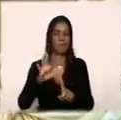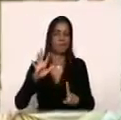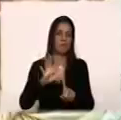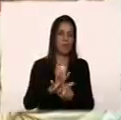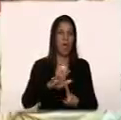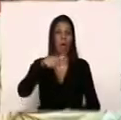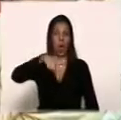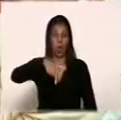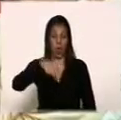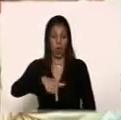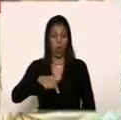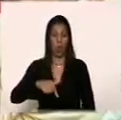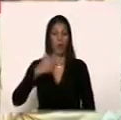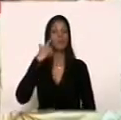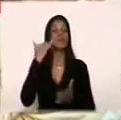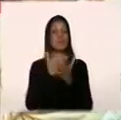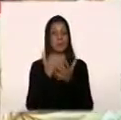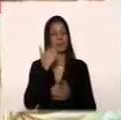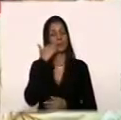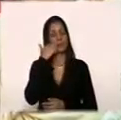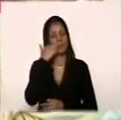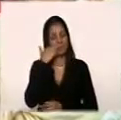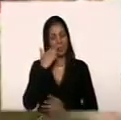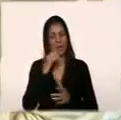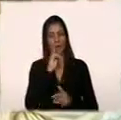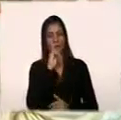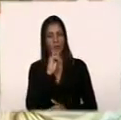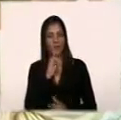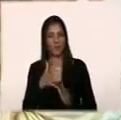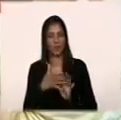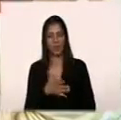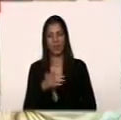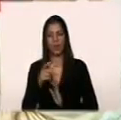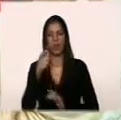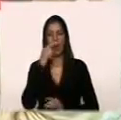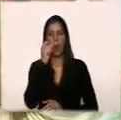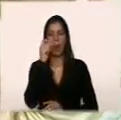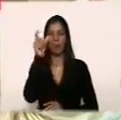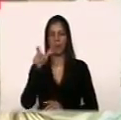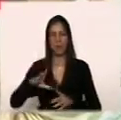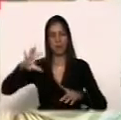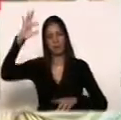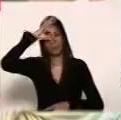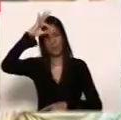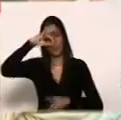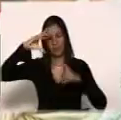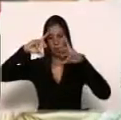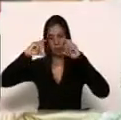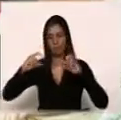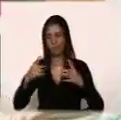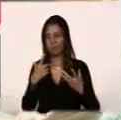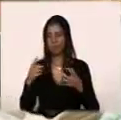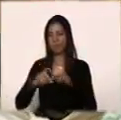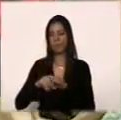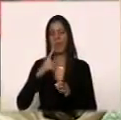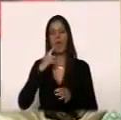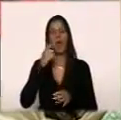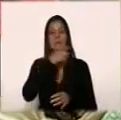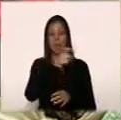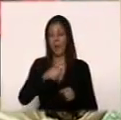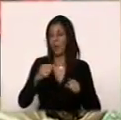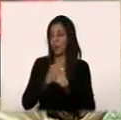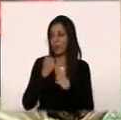que nunca se hace vigente el mensaje de Carlos Marx, de Proletarios del Mundo Unidos, para derrotar